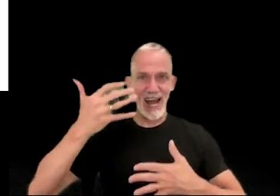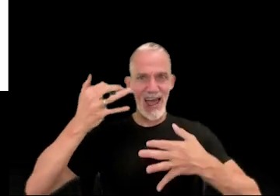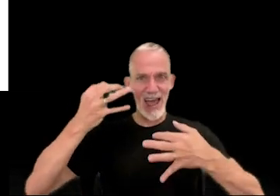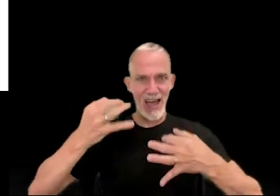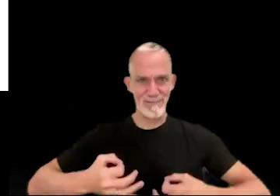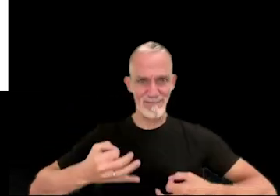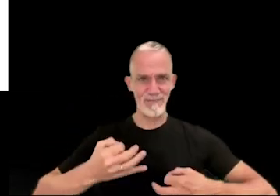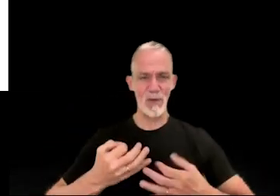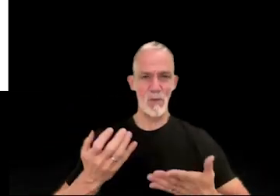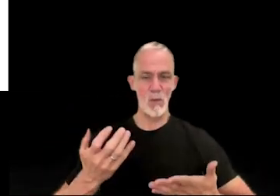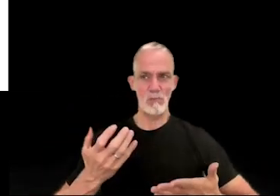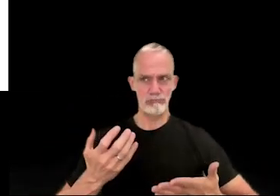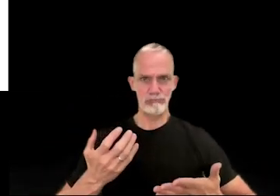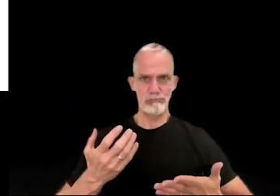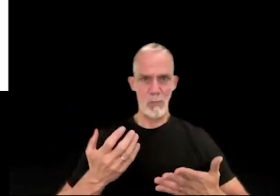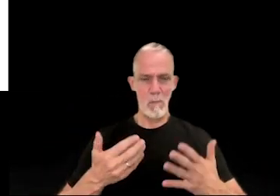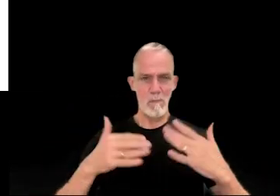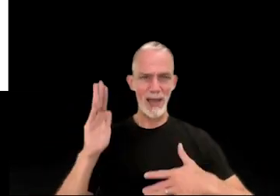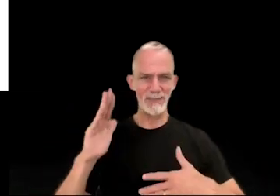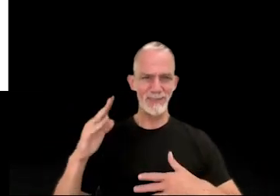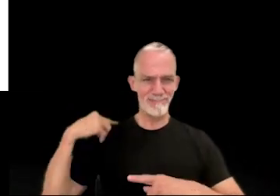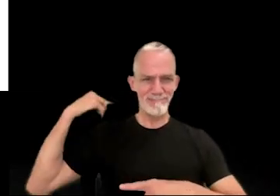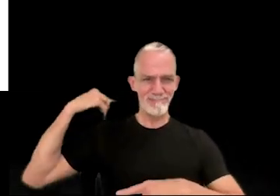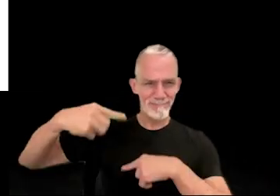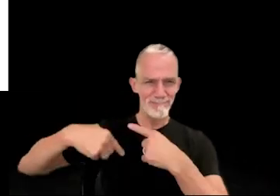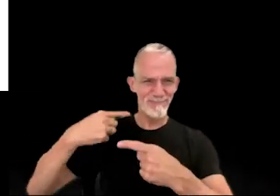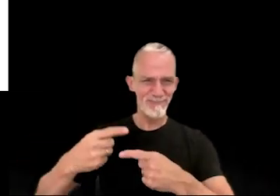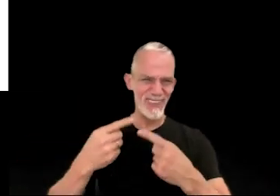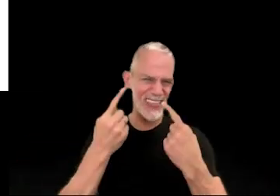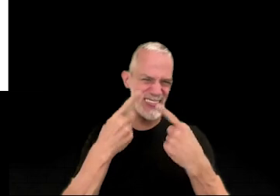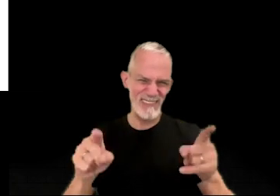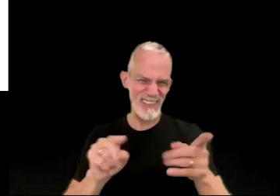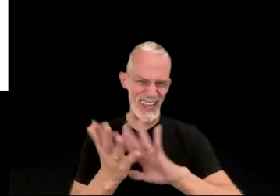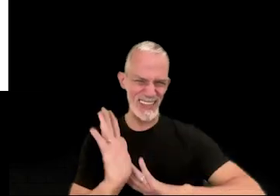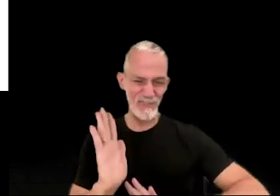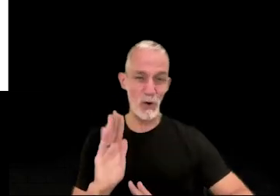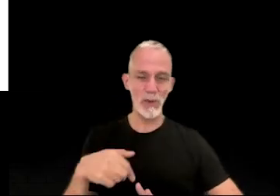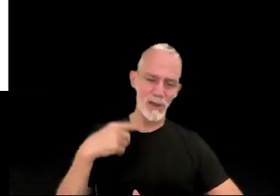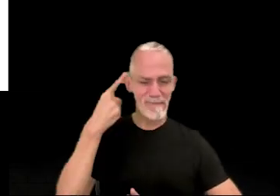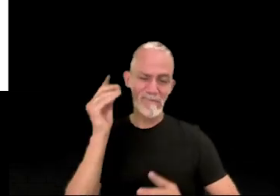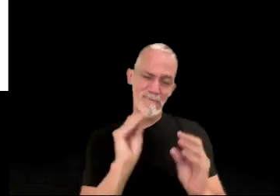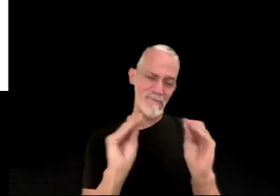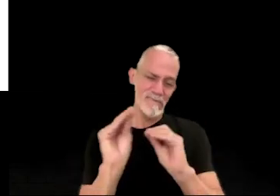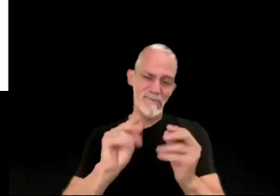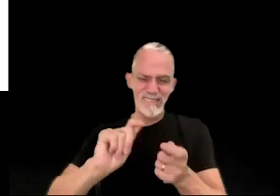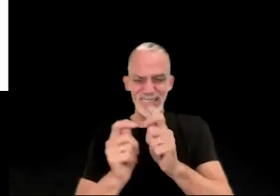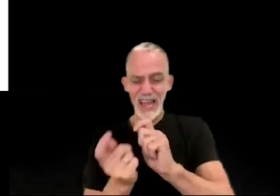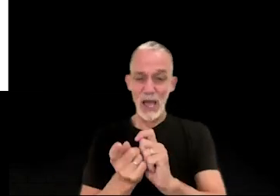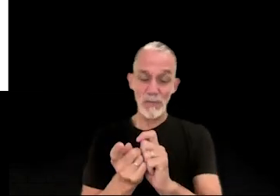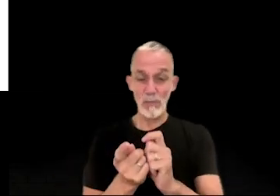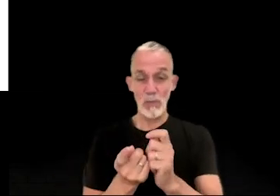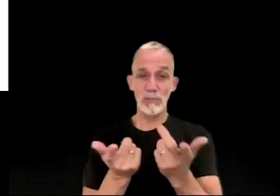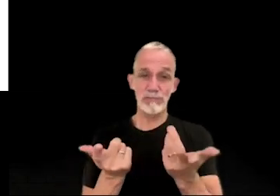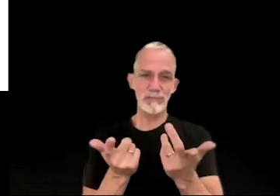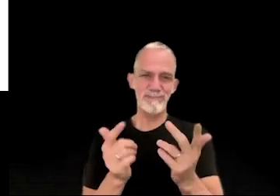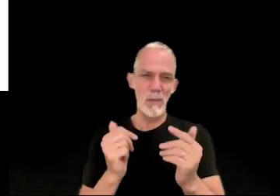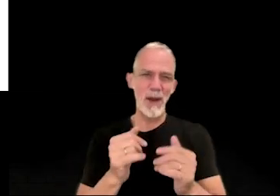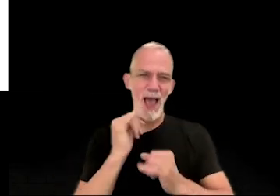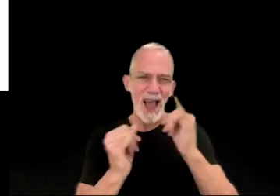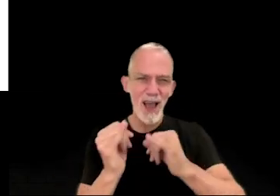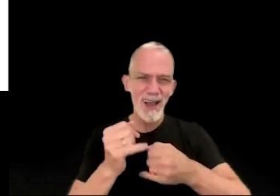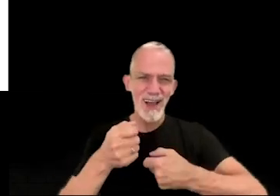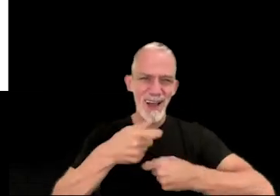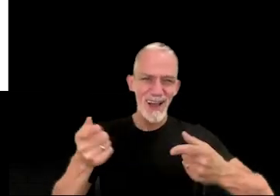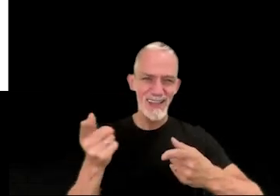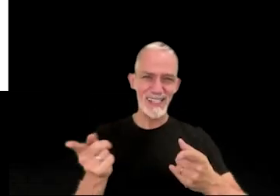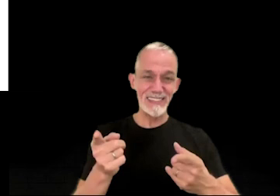quizás más tradicional, van a ver que el esquema es distinto. Traté de hacerla más llana como para transmitirles este